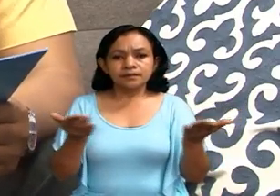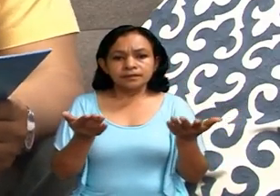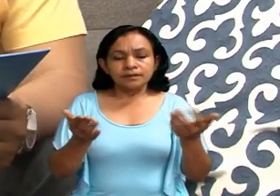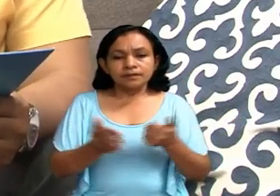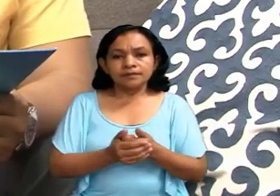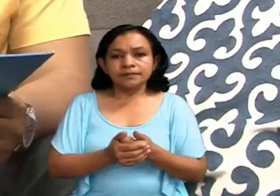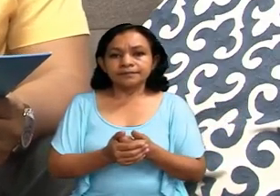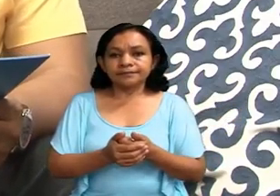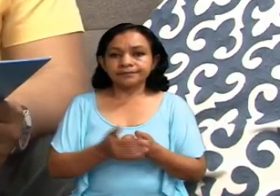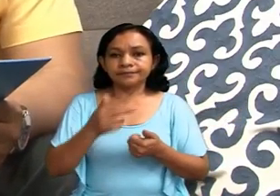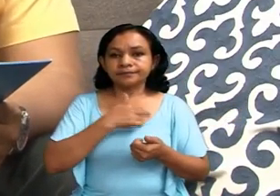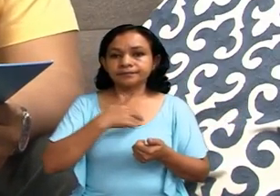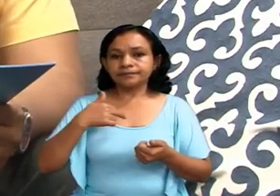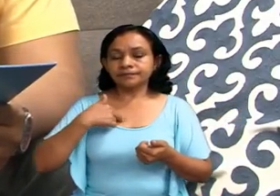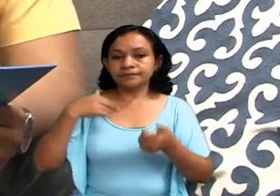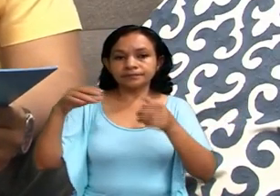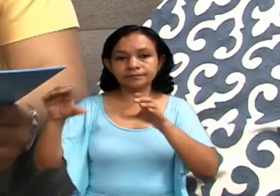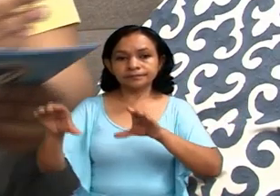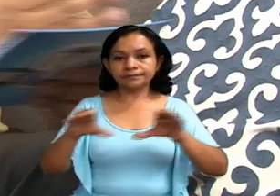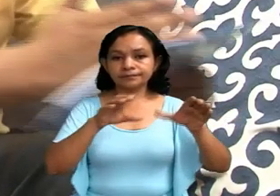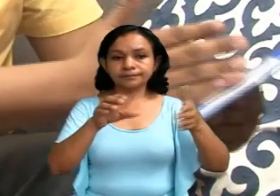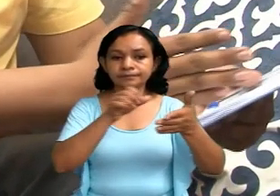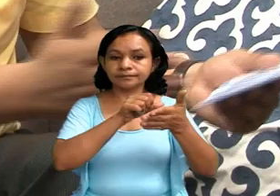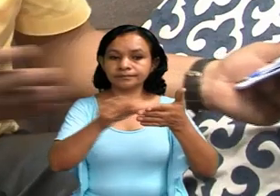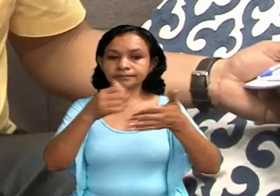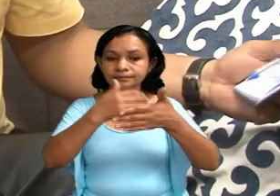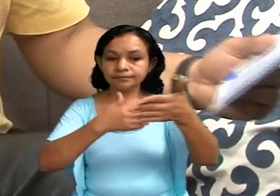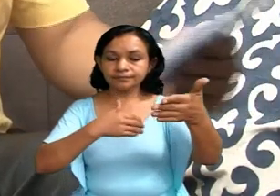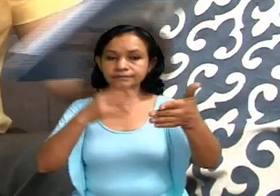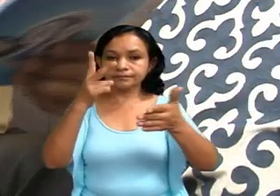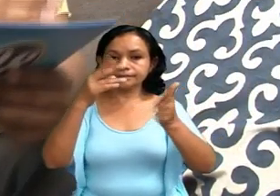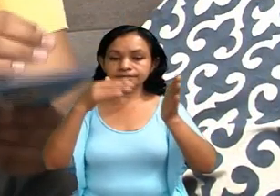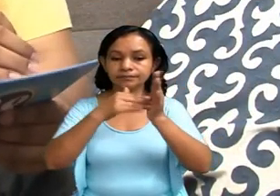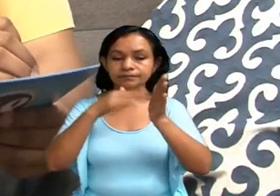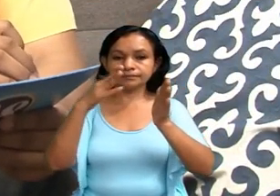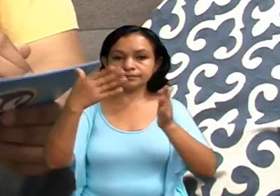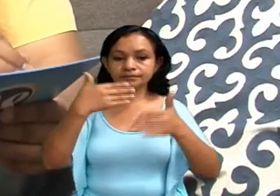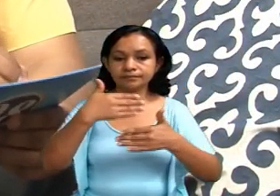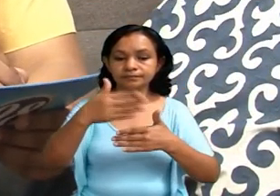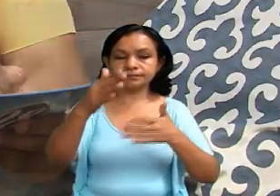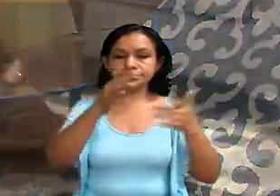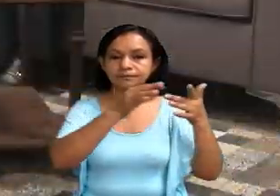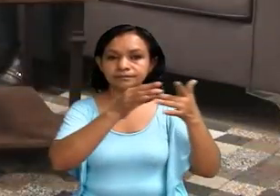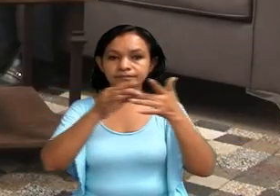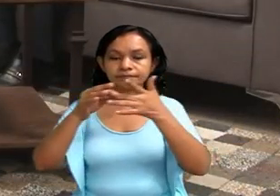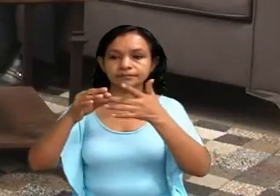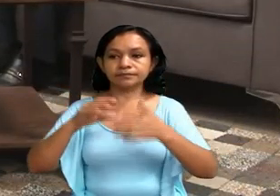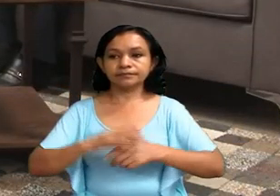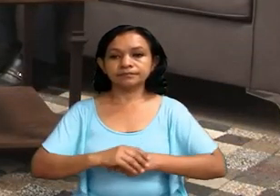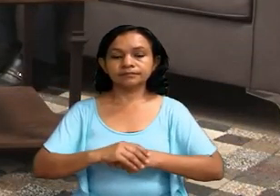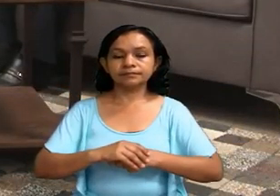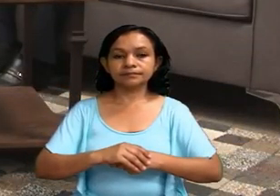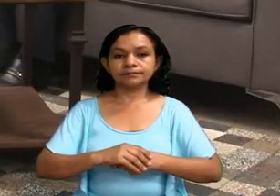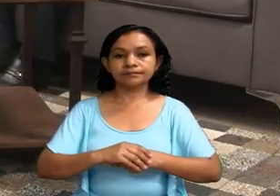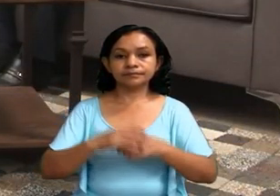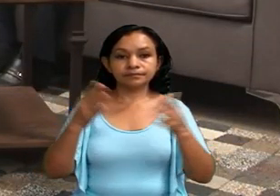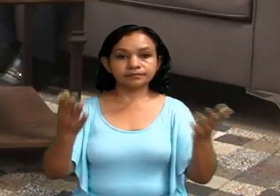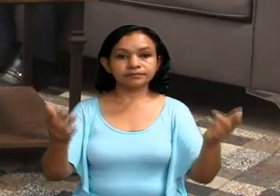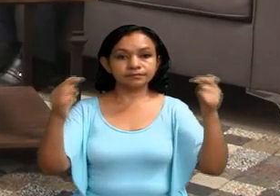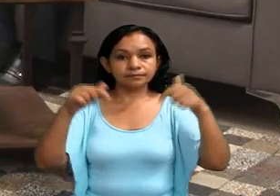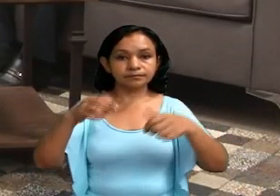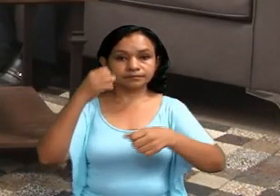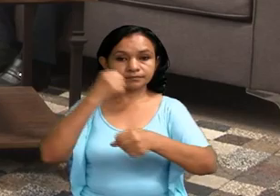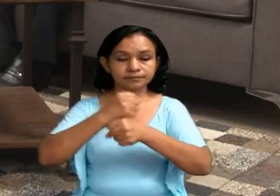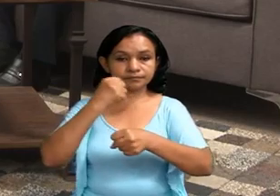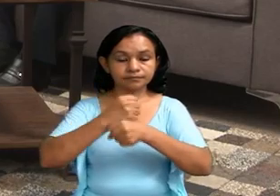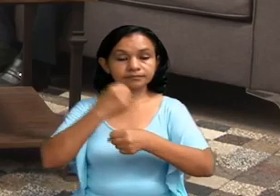de carta sobre todas las actividades, pero también las proyecciones de 2019, también un año muy especial, ¿verdad? Bueno, nosotros estamos ahora trabajando